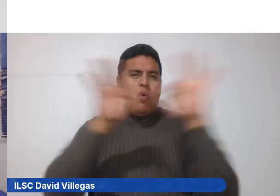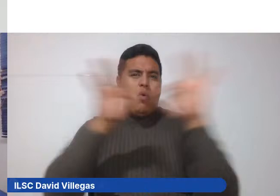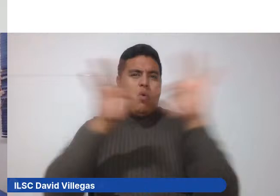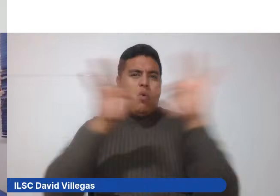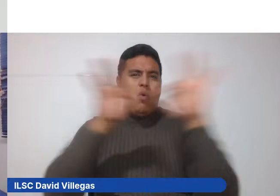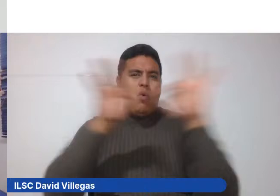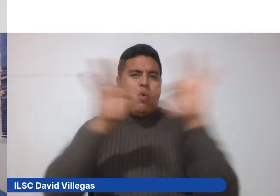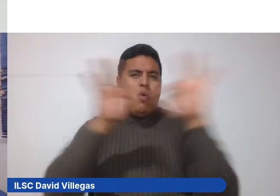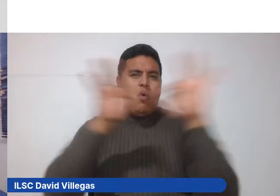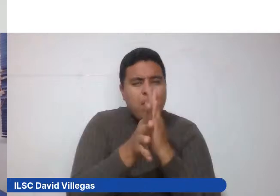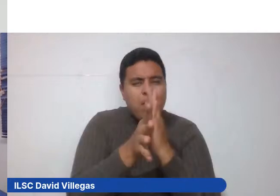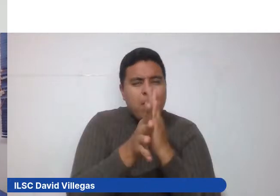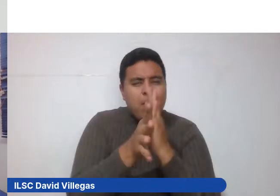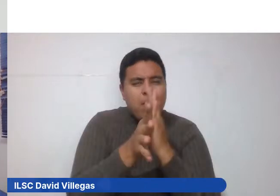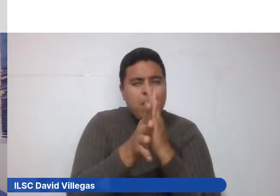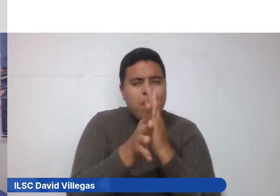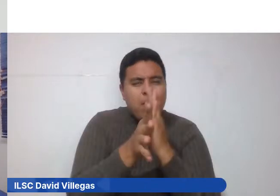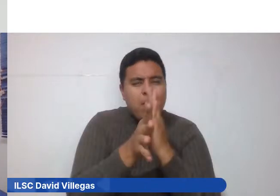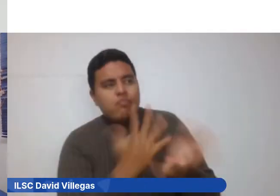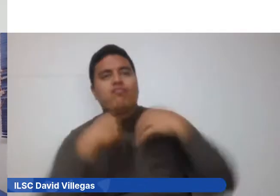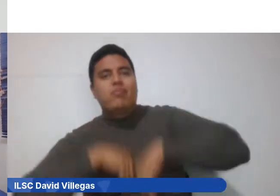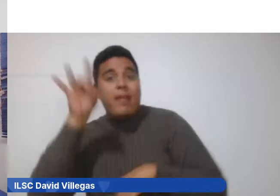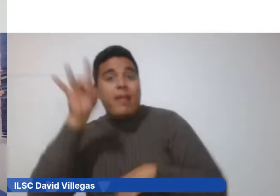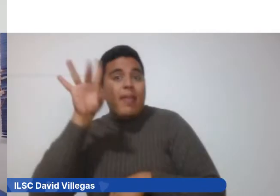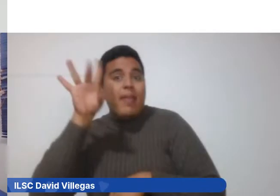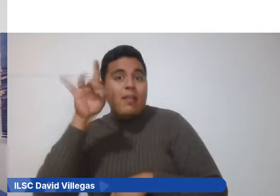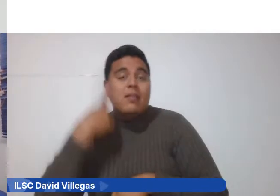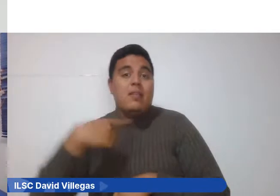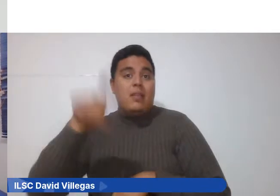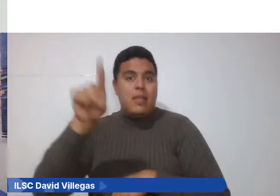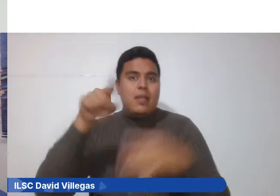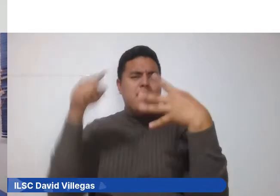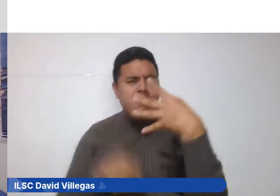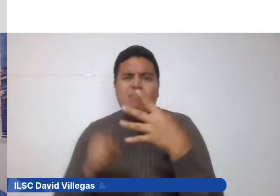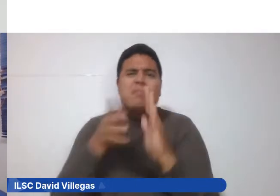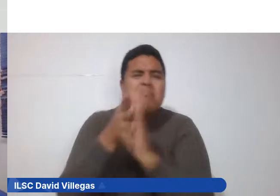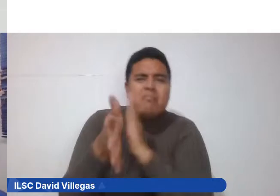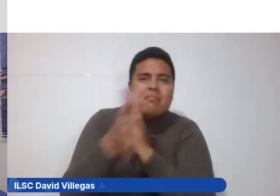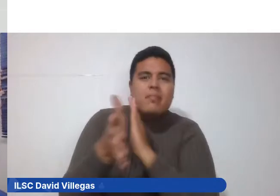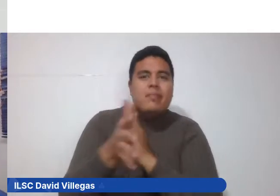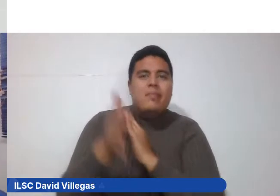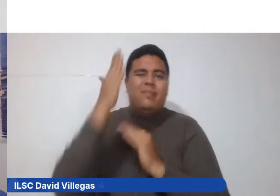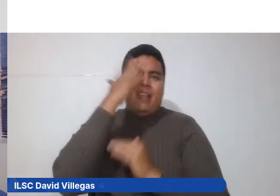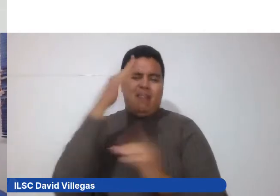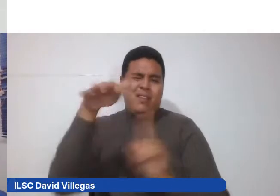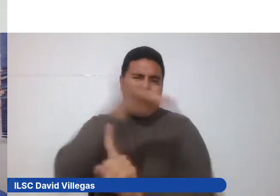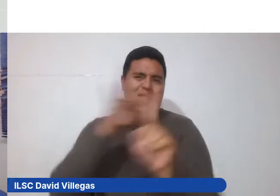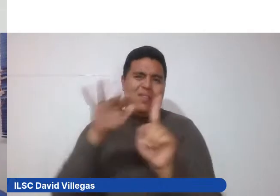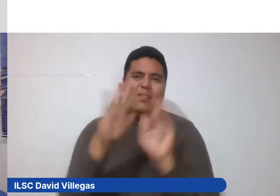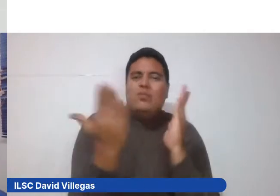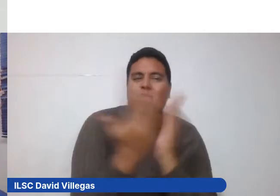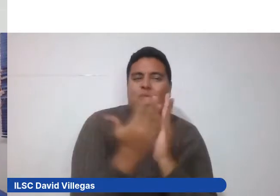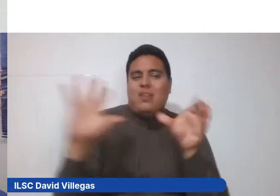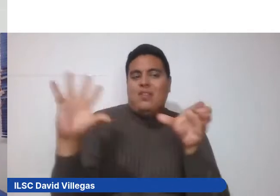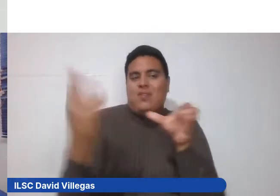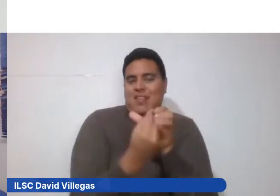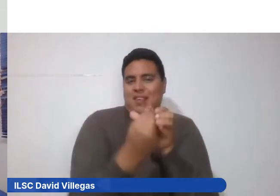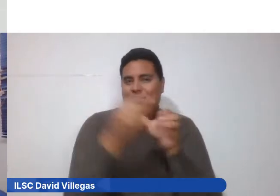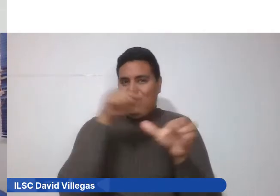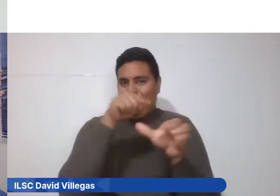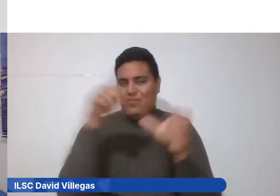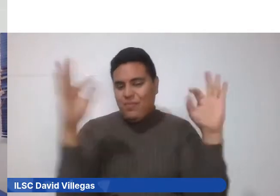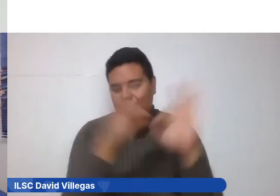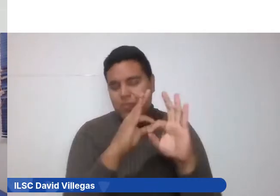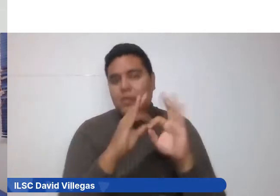cada 15 días, por supuesto enfocándonos en educación inclusiva. Y como siempre, también recordar que esas experiencias